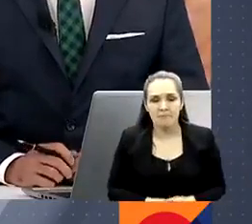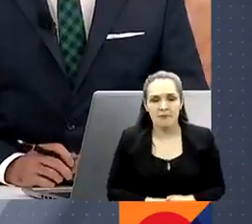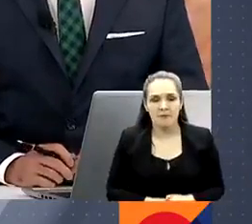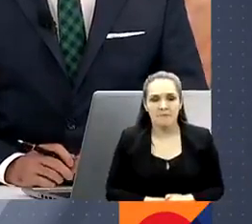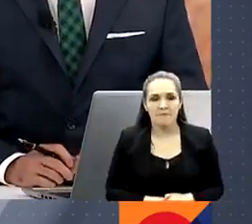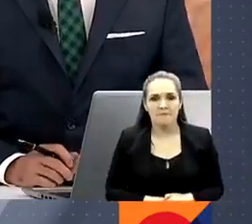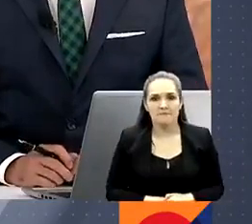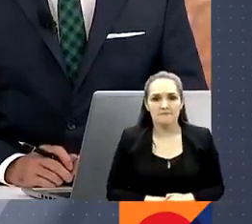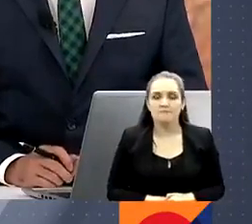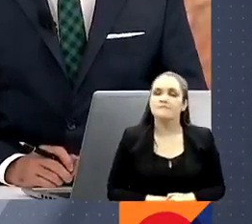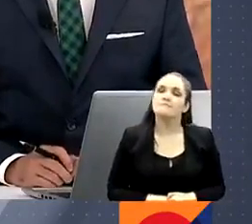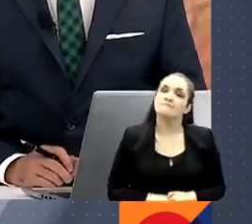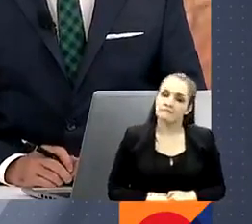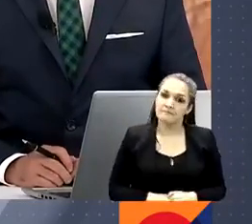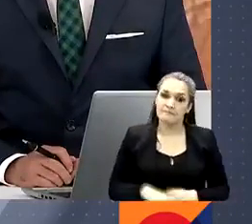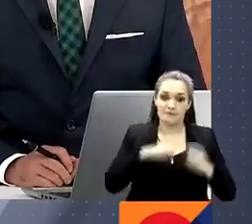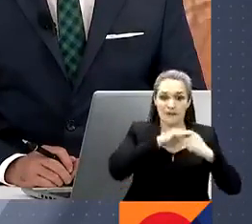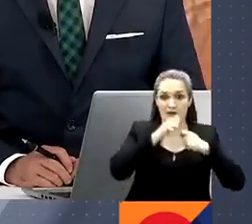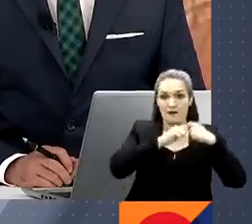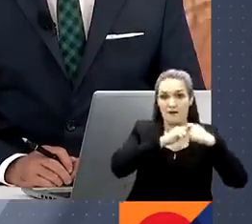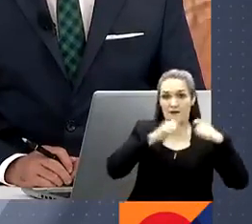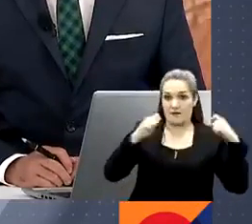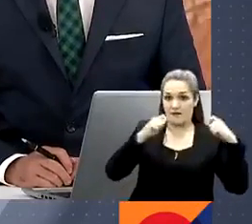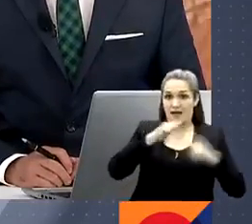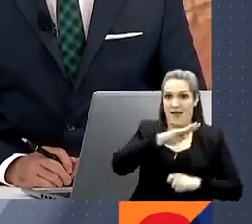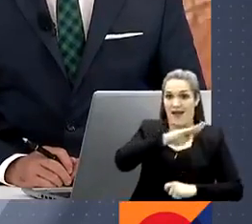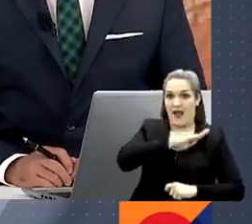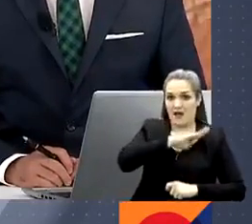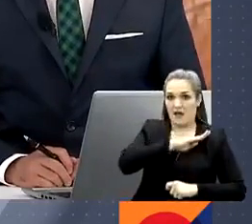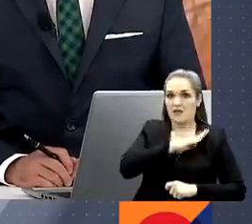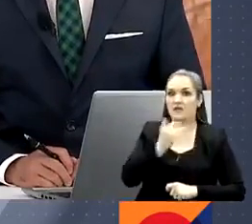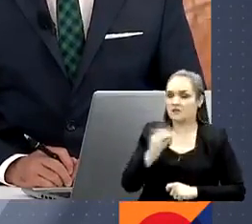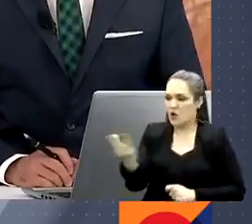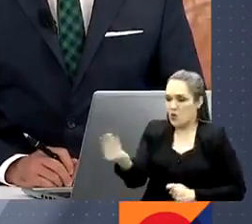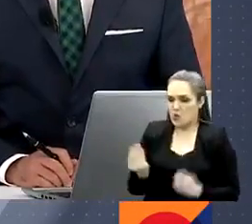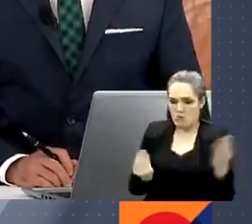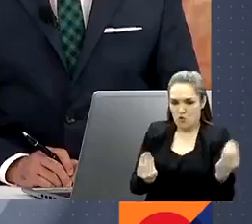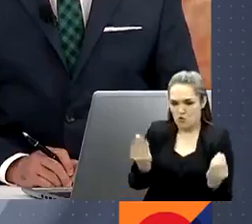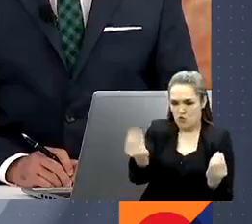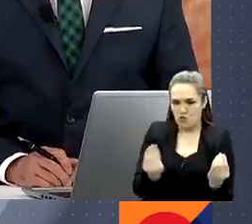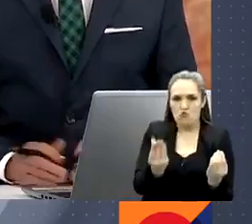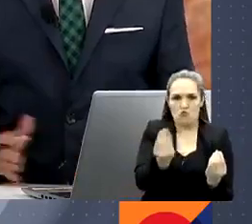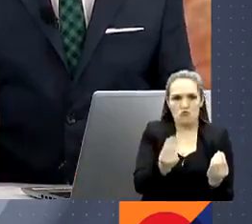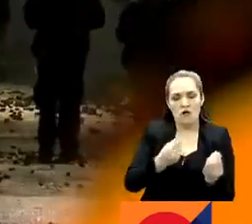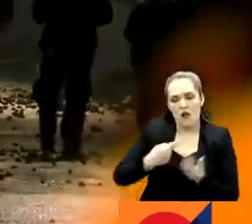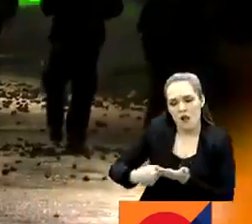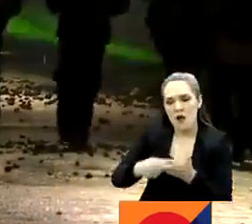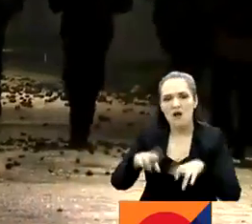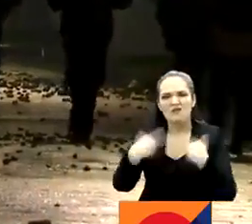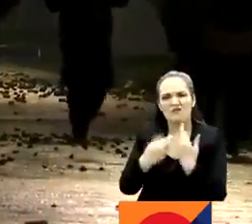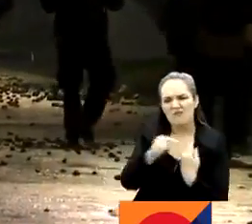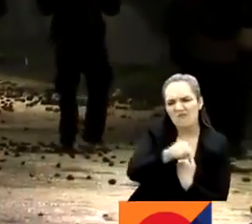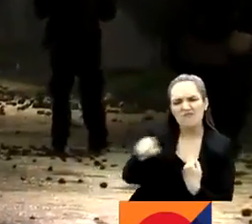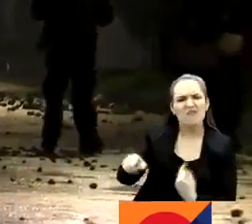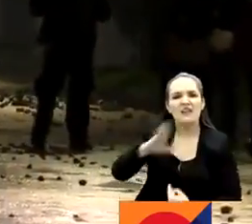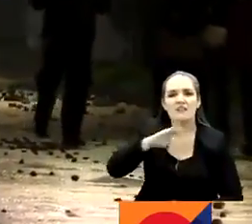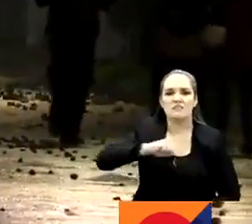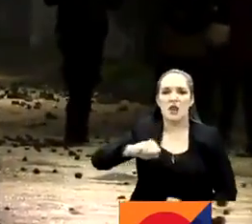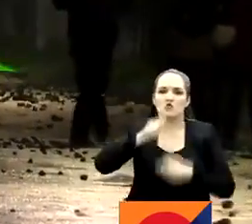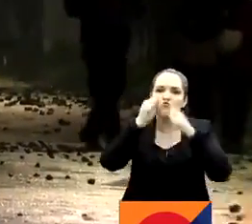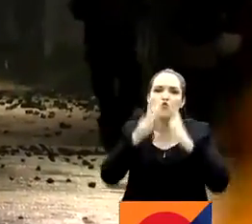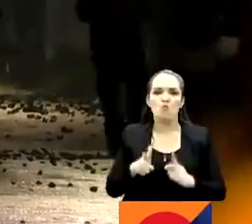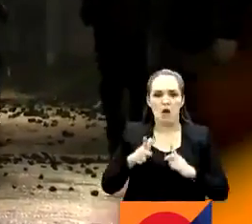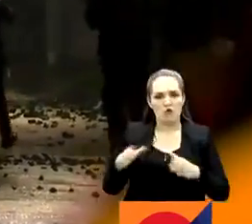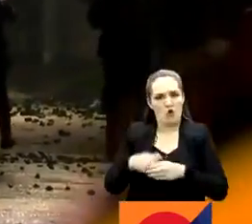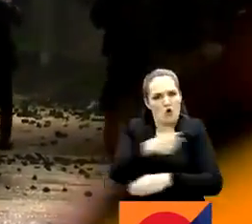La alcaldesa de Bogotá, Claudia López, se reunió con diferentes colectivos de derechos humanos en los que revisaron las denuncias que se han